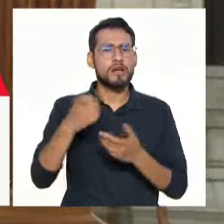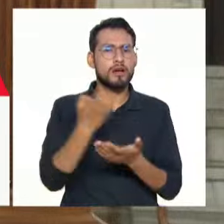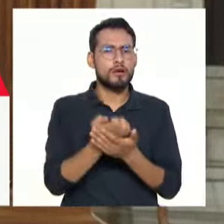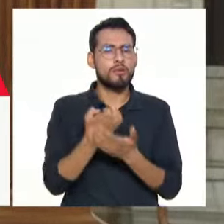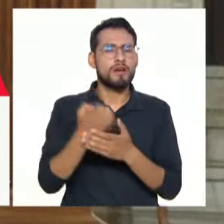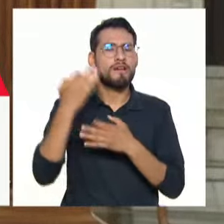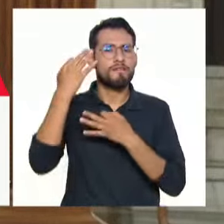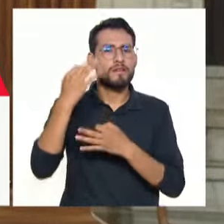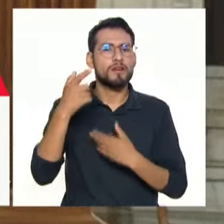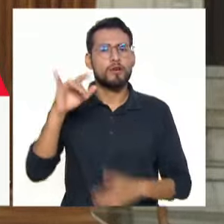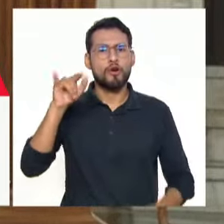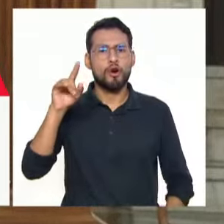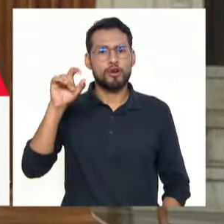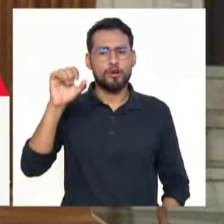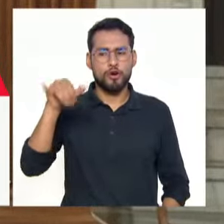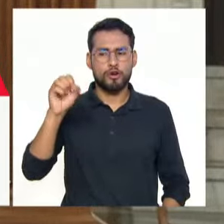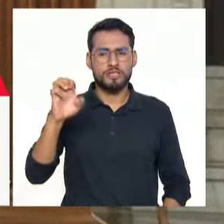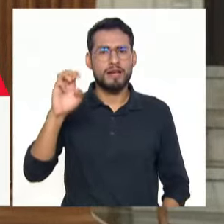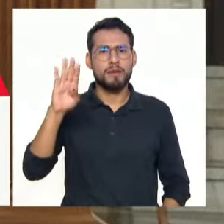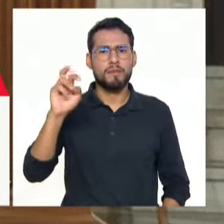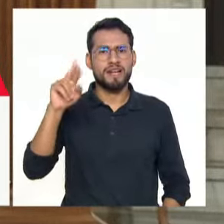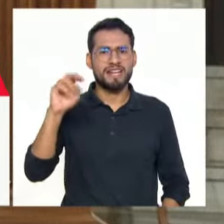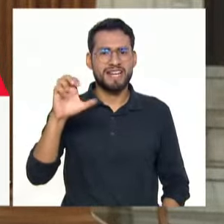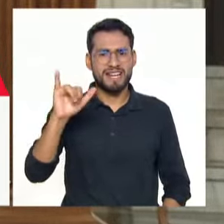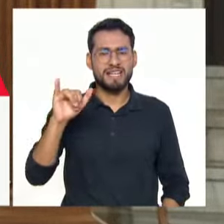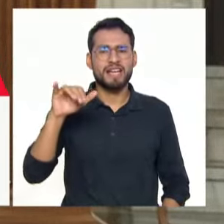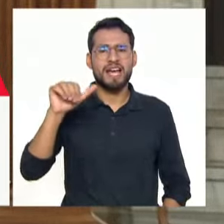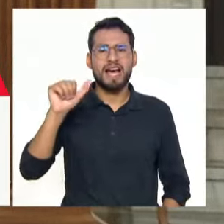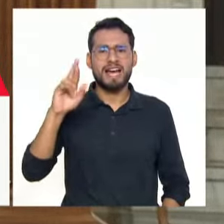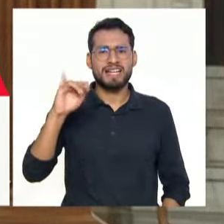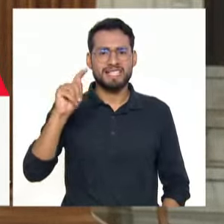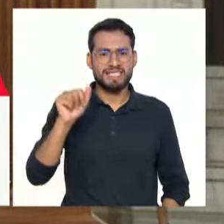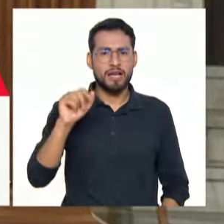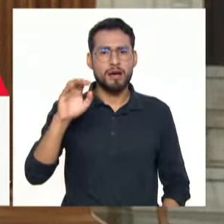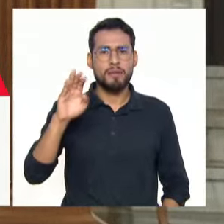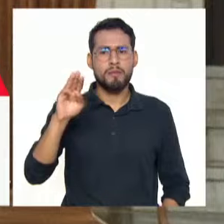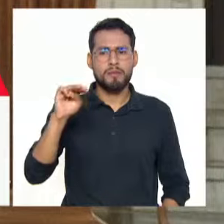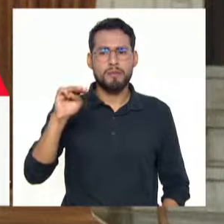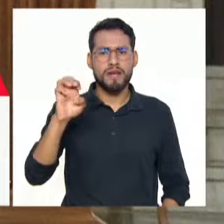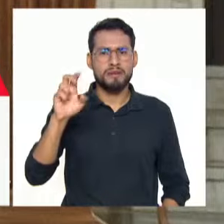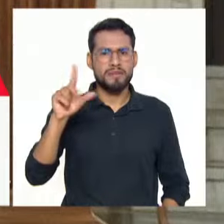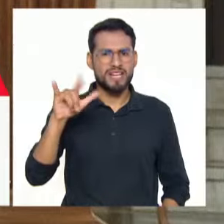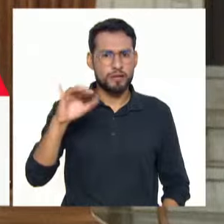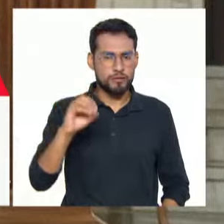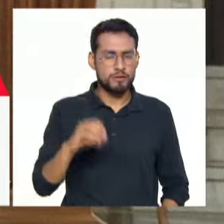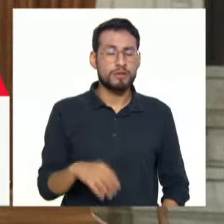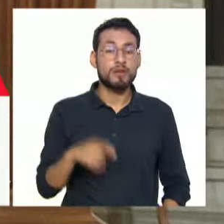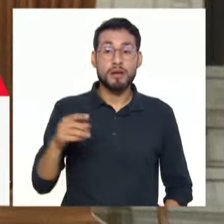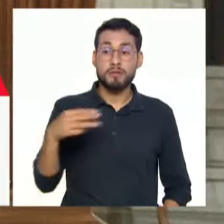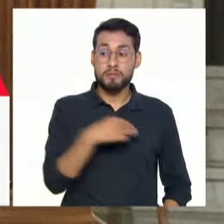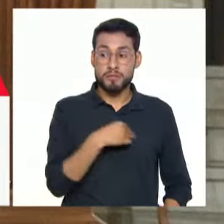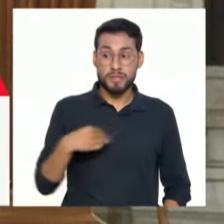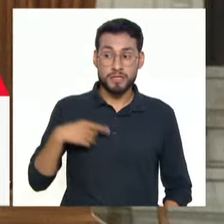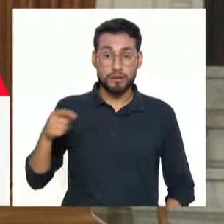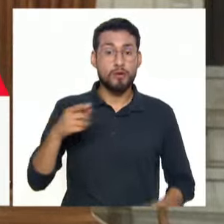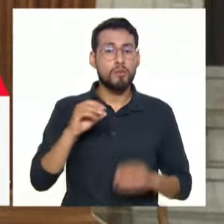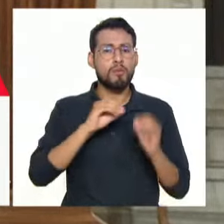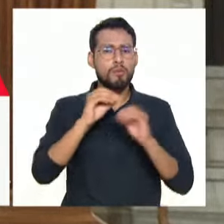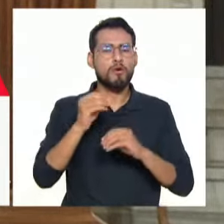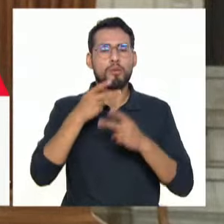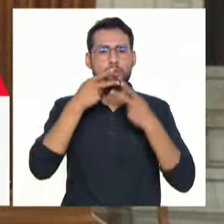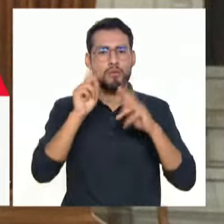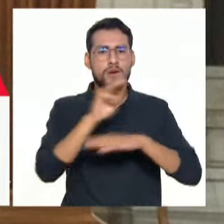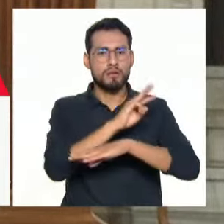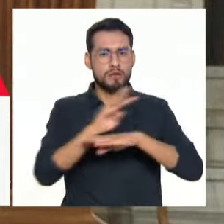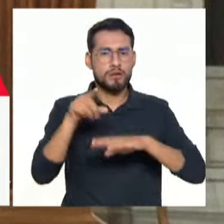y Finanzas al señor José Berley Arista Arbildo. Artículo 2. La declaración jurada del ministro nombrado es publicada en la